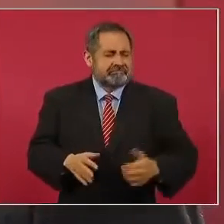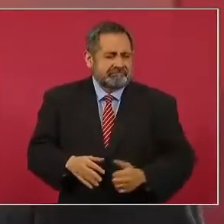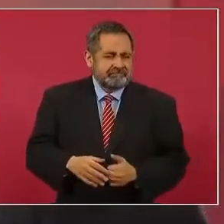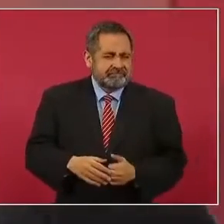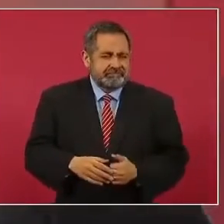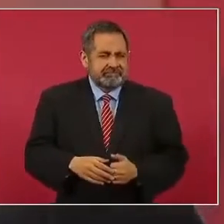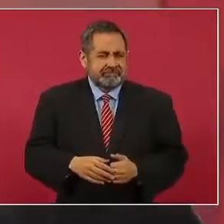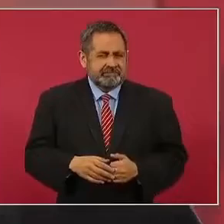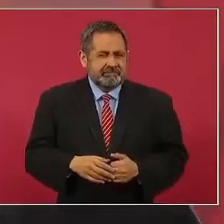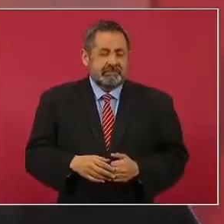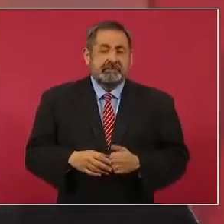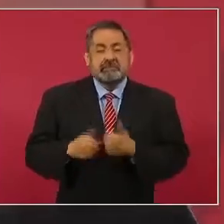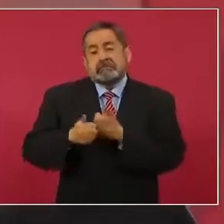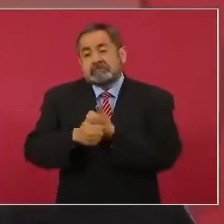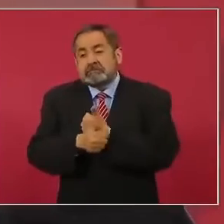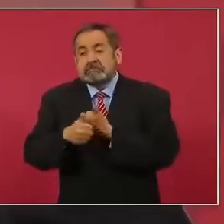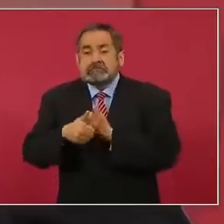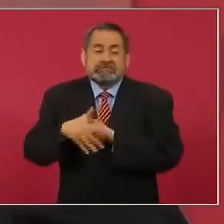Es muy aburrido así.